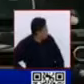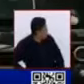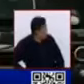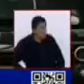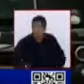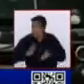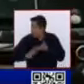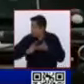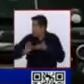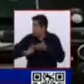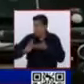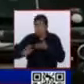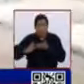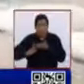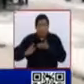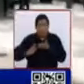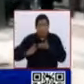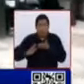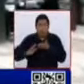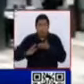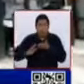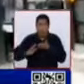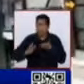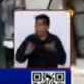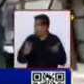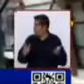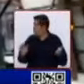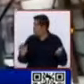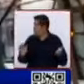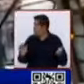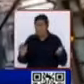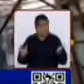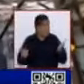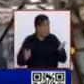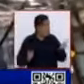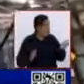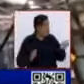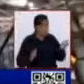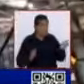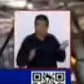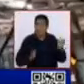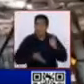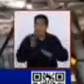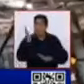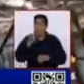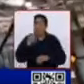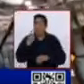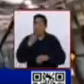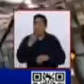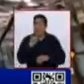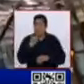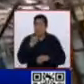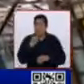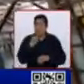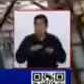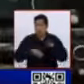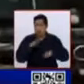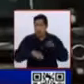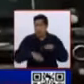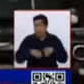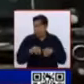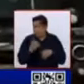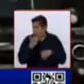Directamente dijo, perdón, no sabía que estabas ahí sentado. Entonces se levantó mi abuelita y se fue. Dijo que quizás